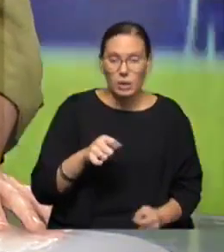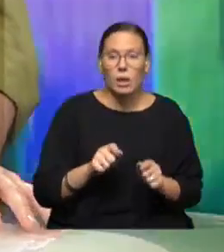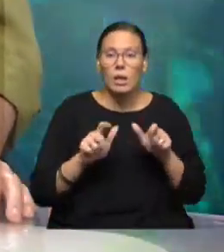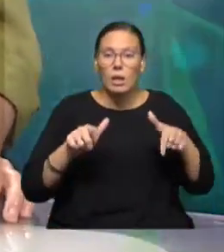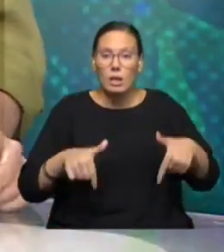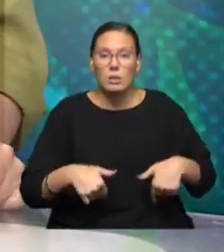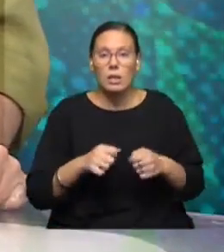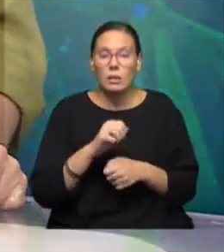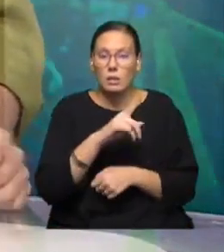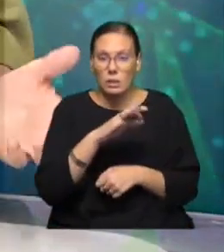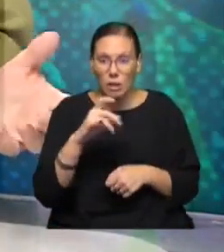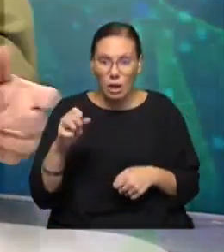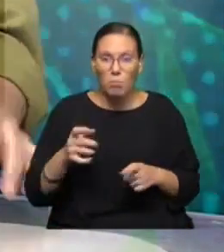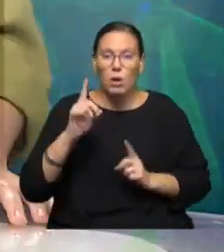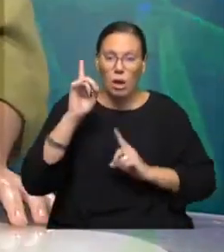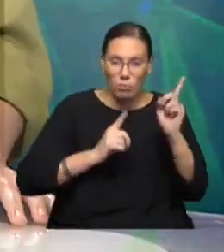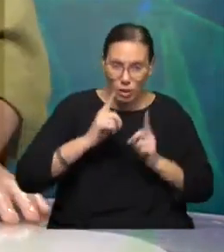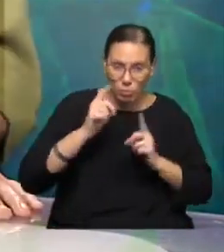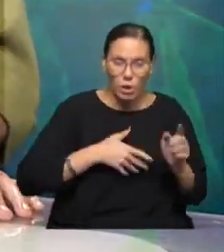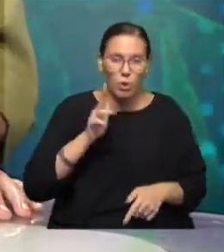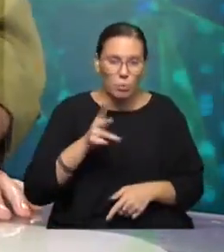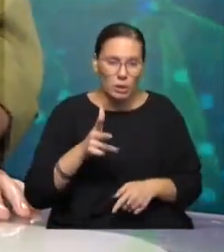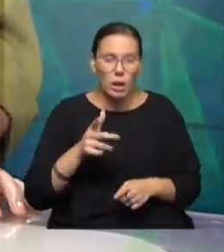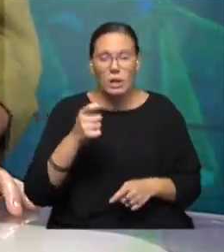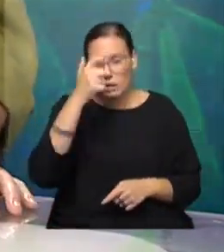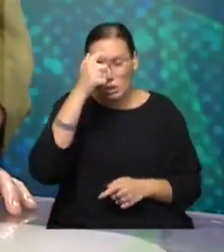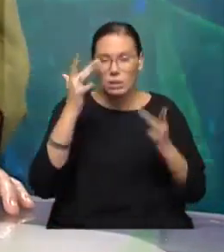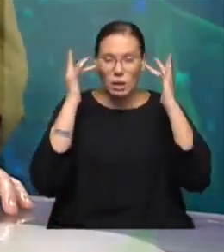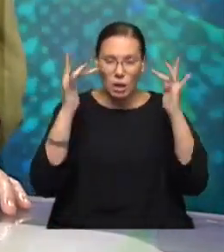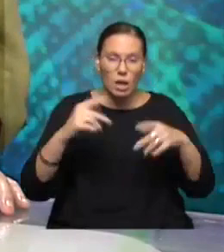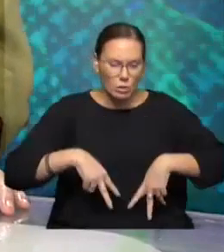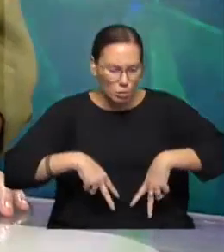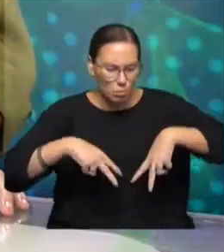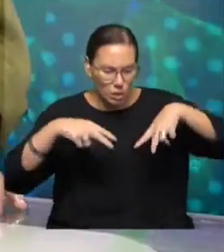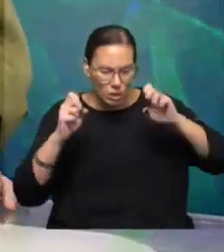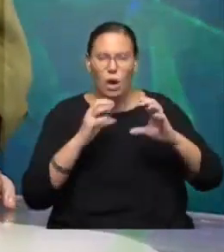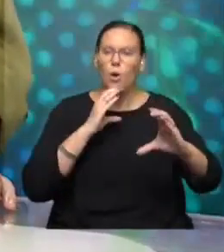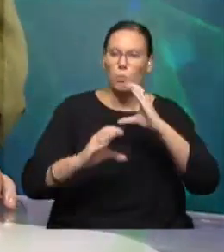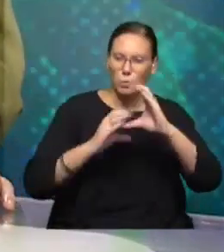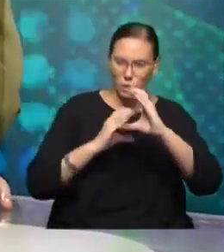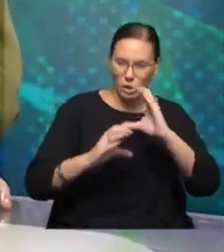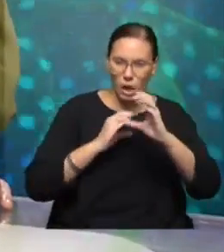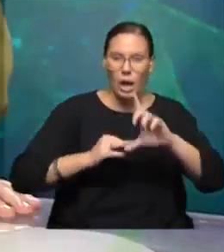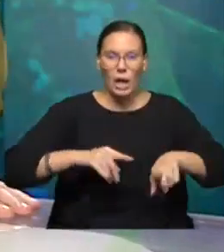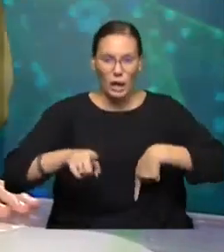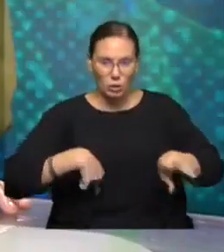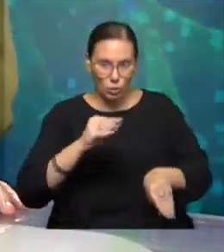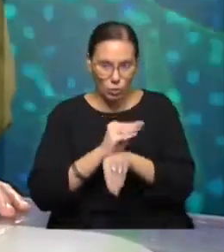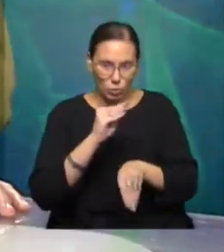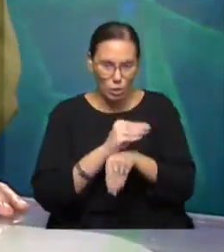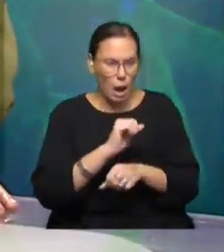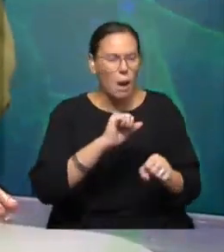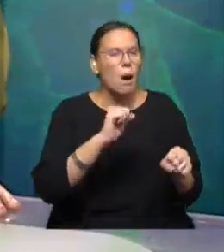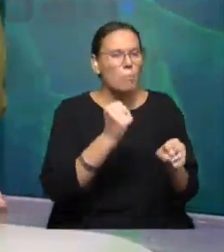en letras por la Facultad de humanidades de ciencias de la educación de la udelar es investigador comunicador gestor cultural ha ganado